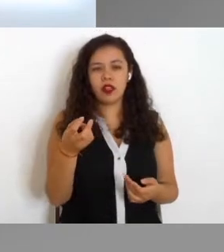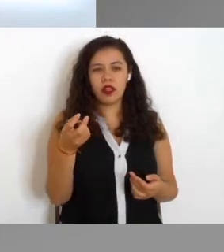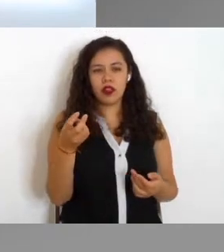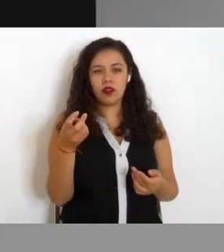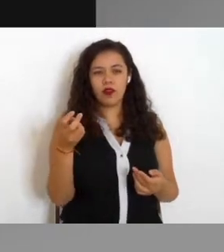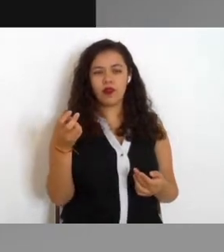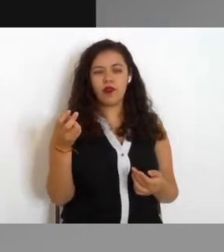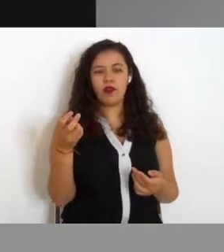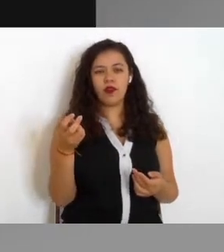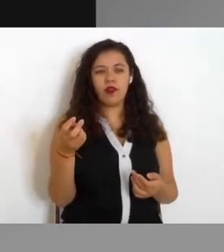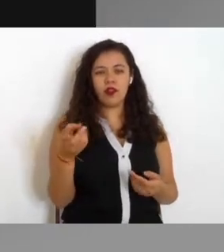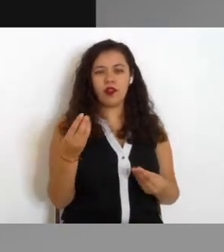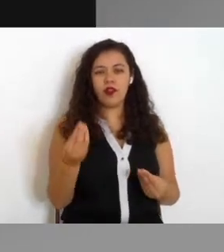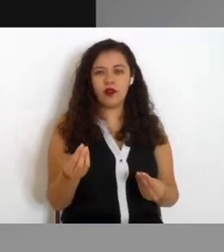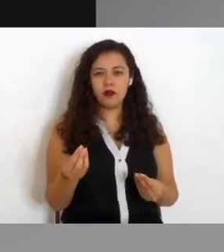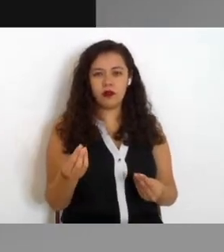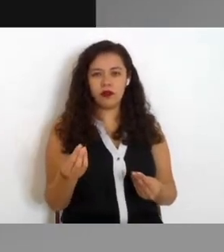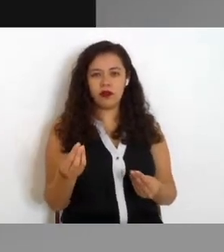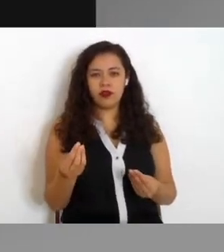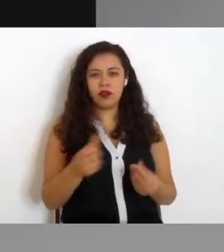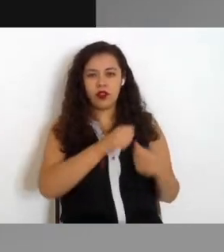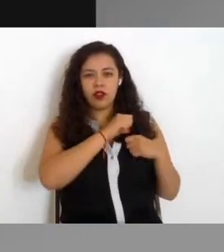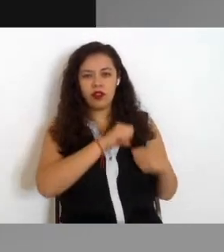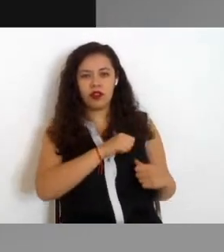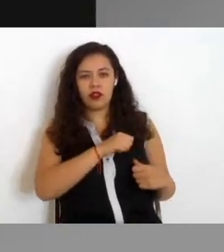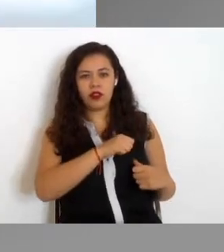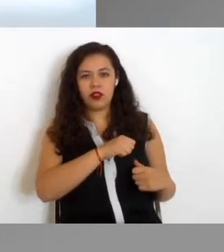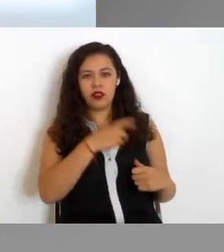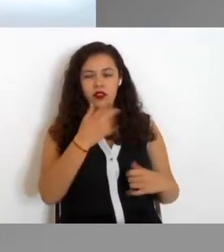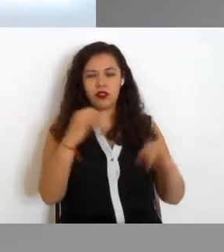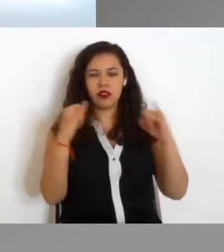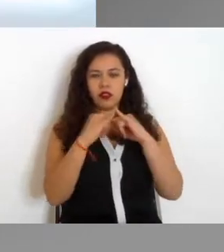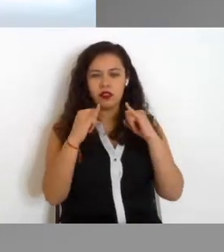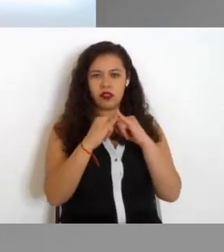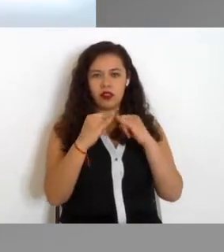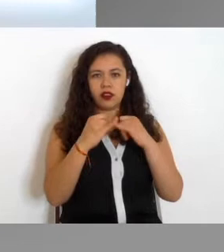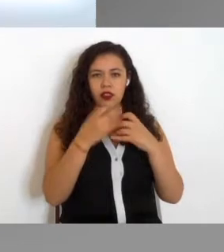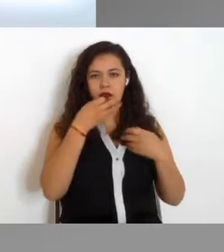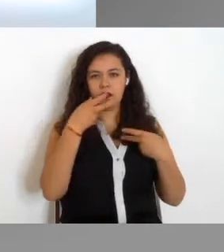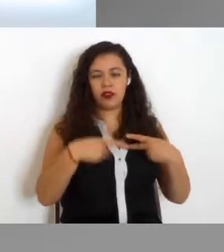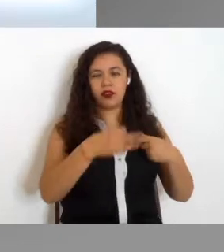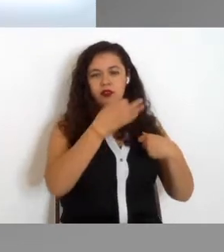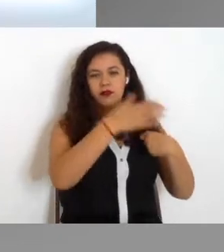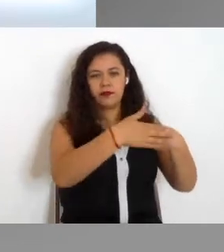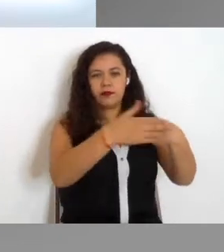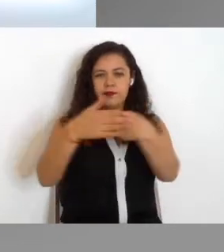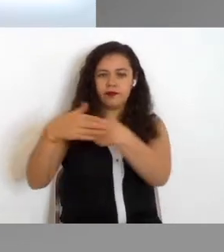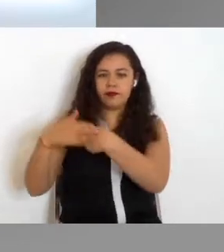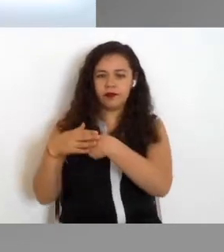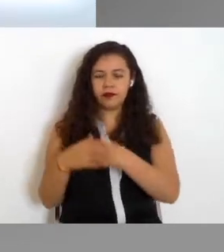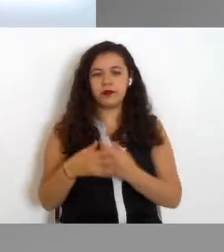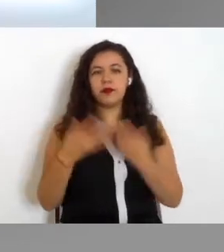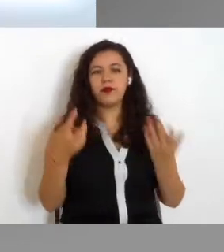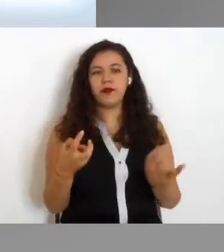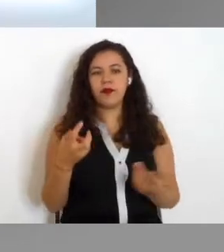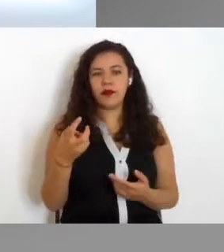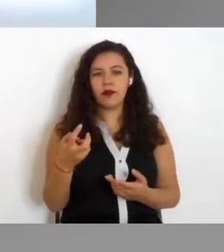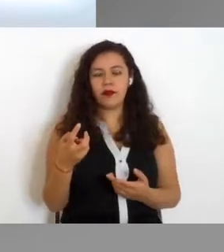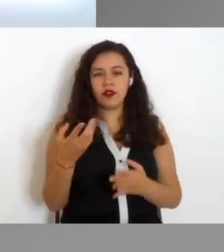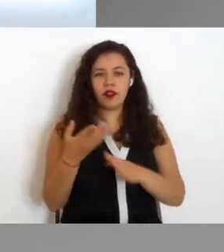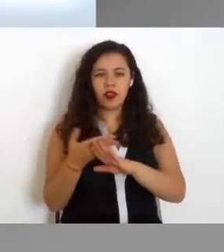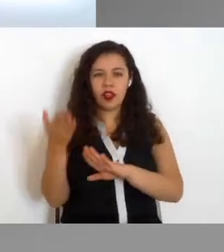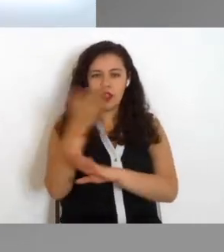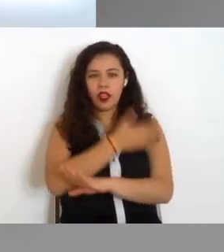las propias autoridades de las instituciones convocantes, por lo que se suma a lo anterior la